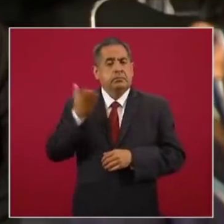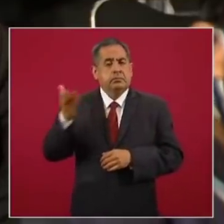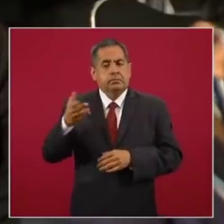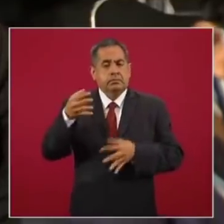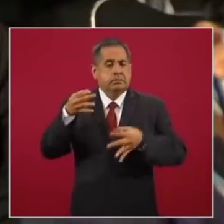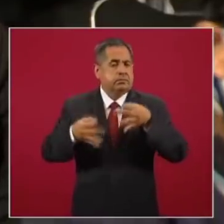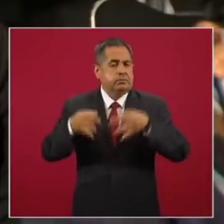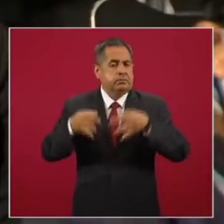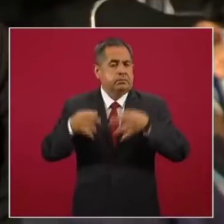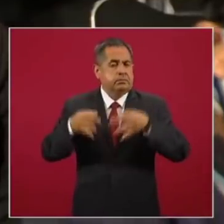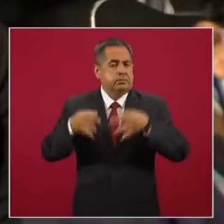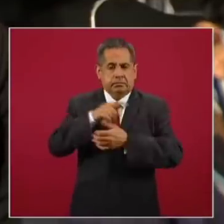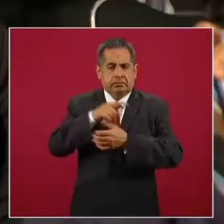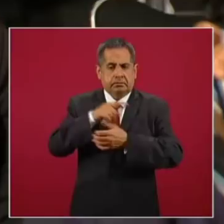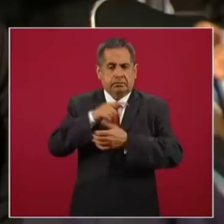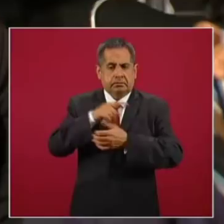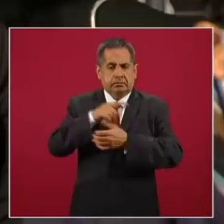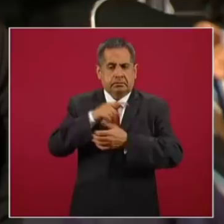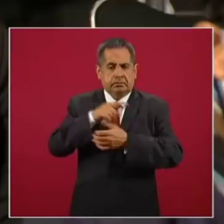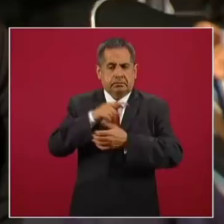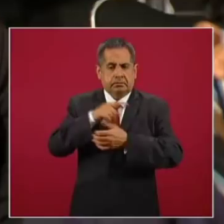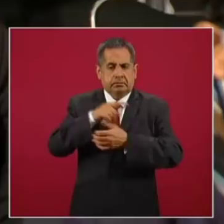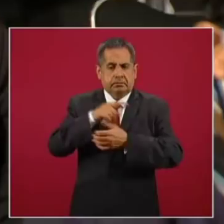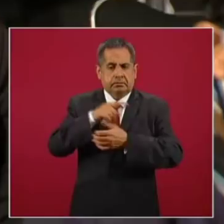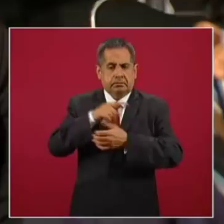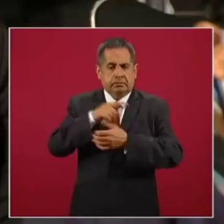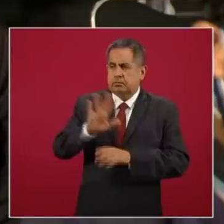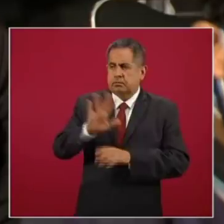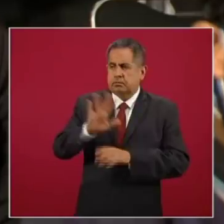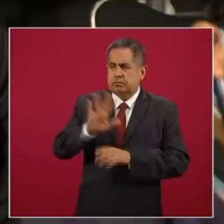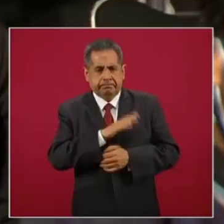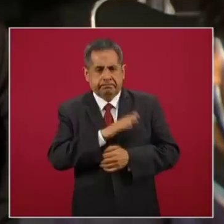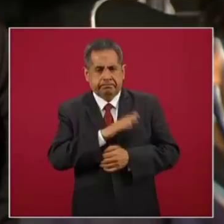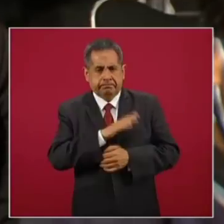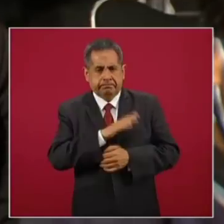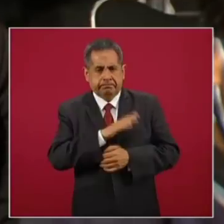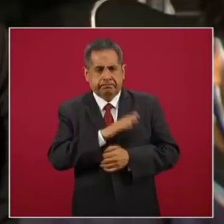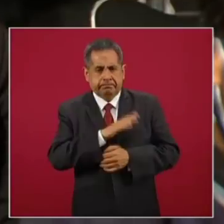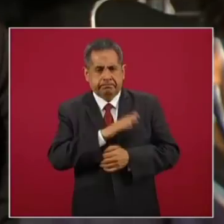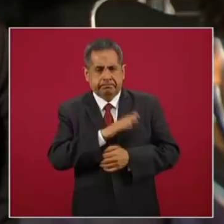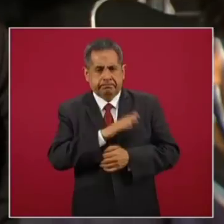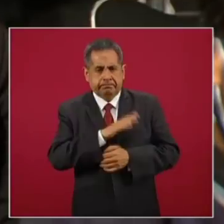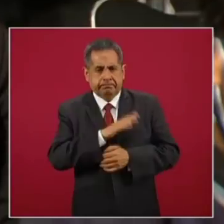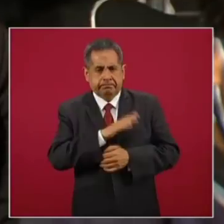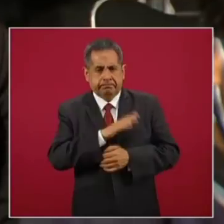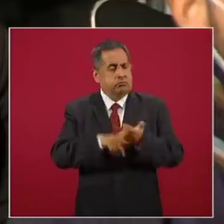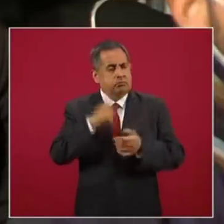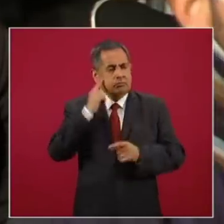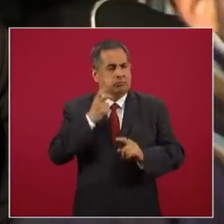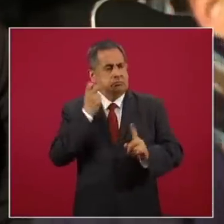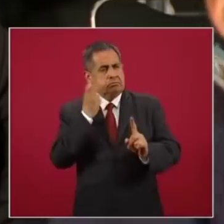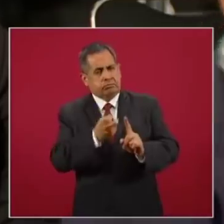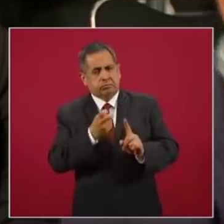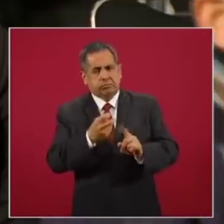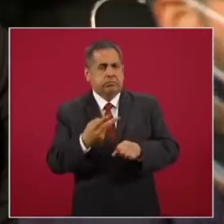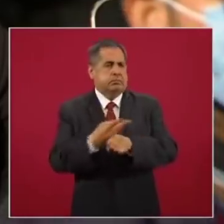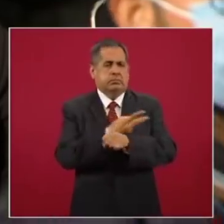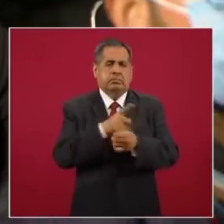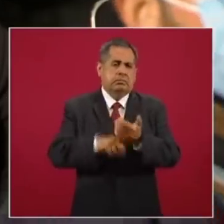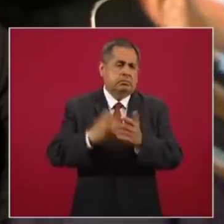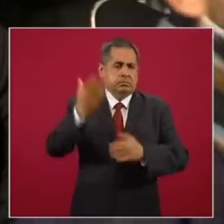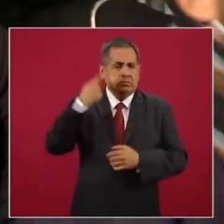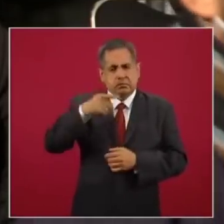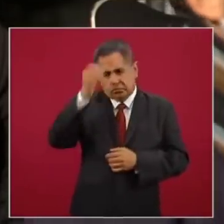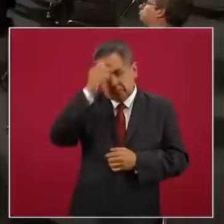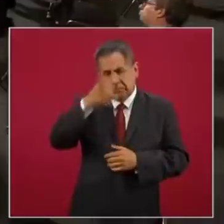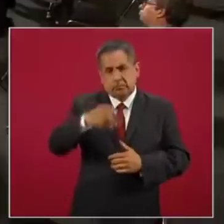Tribunal Electoral del Poder Judicial de la Federación frenar la investigación del INE, hechos por los que he señalado, pues ya prescribieron.